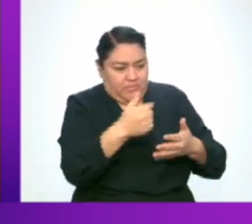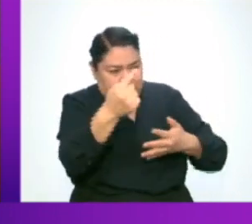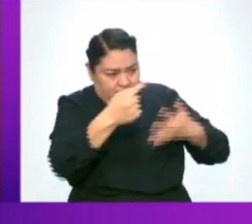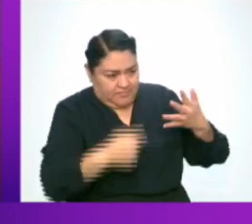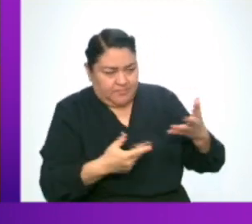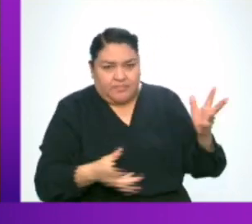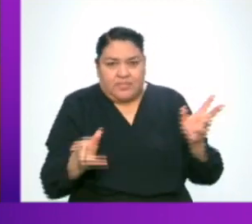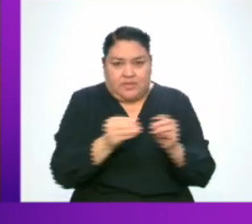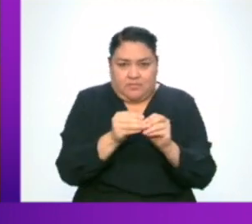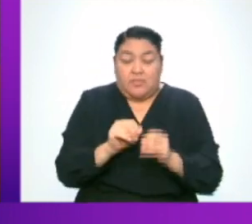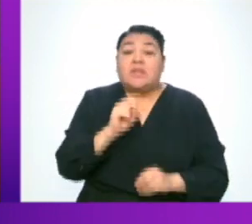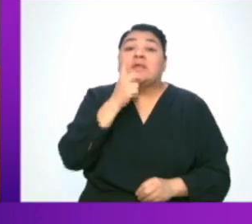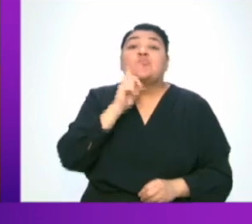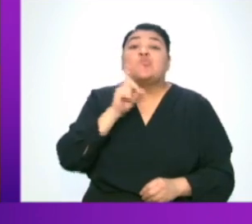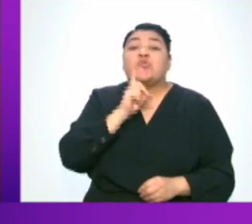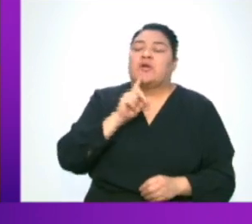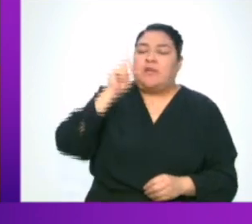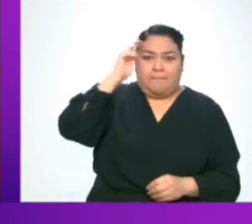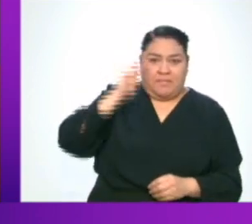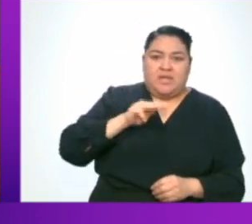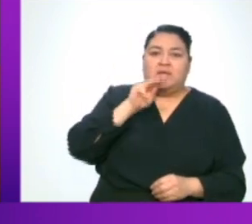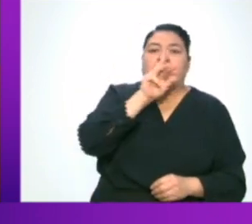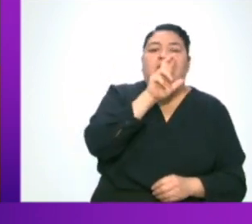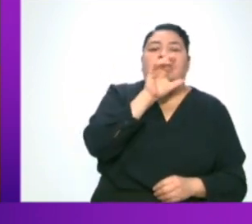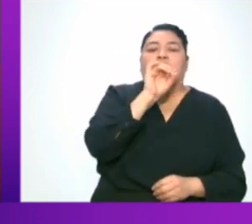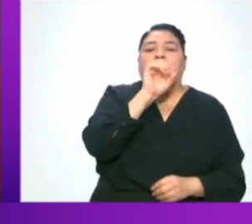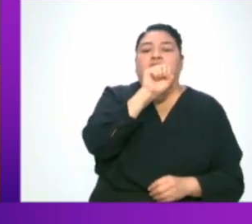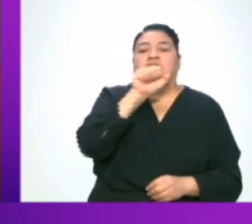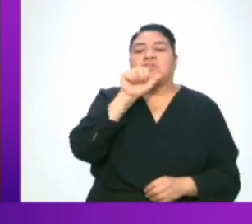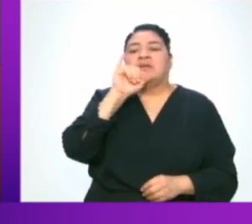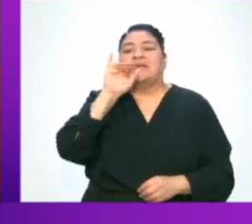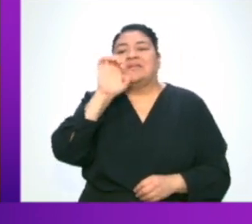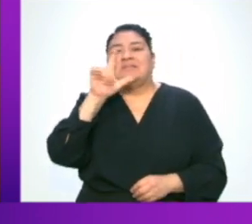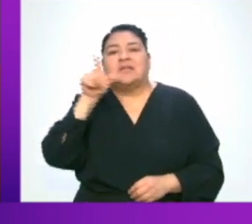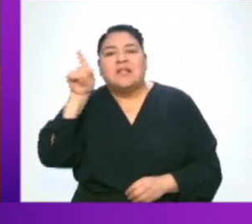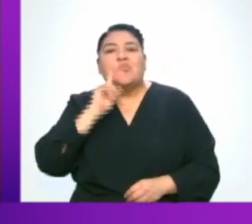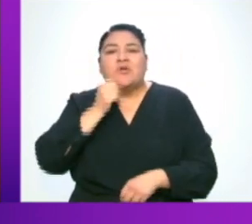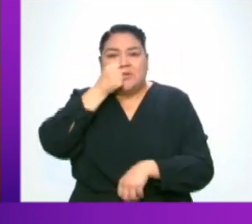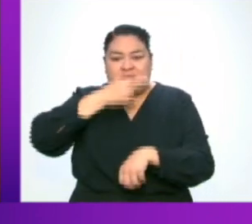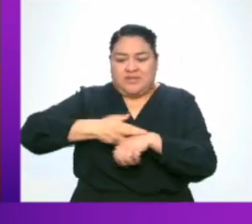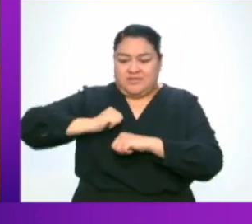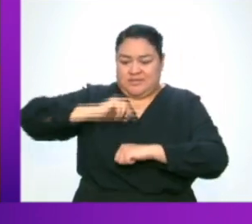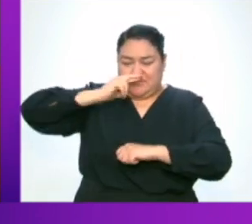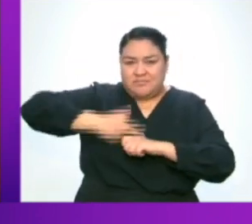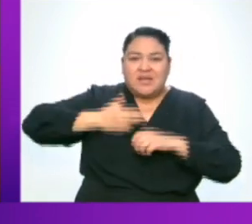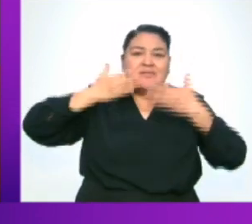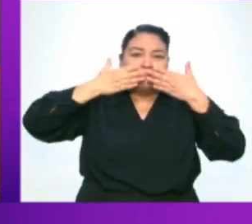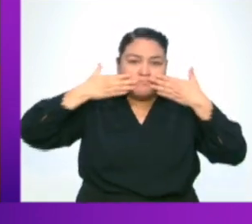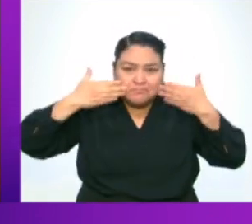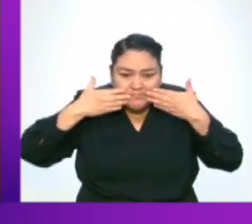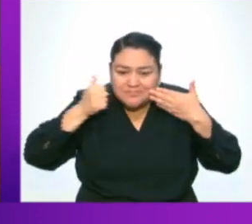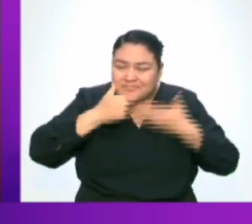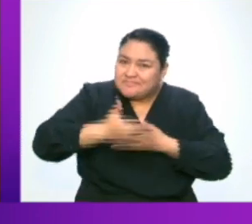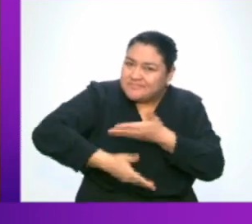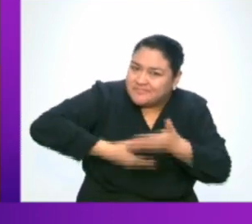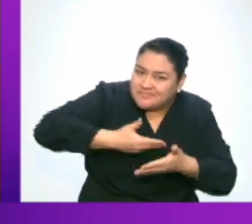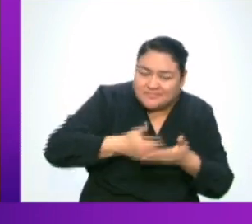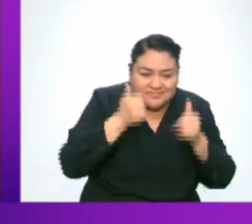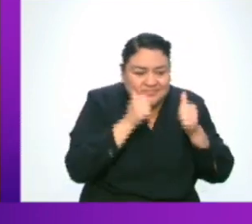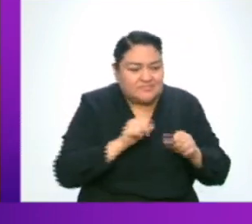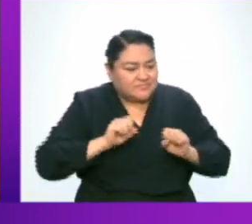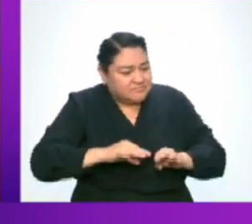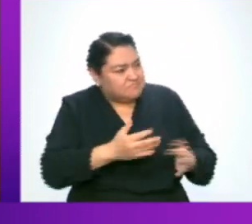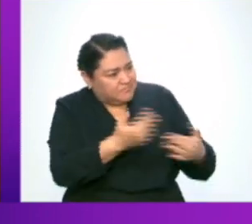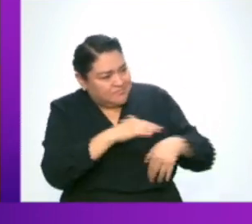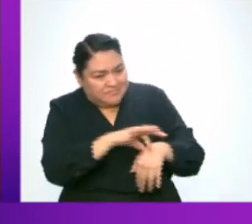concluyo diciendo que la maestra rosaisela la secretaria de gobernación de verdad eh fue muy amable muy receptiva nos mostró todas sus